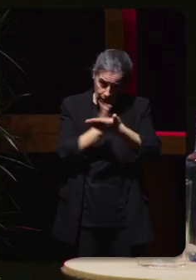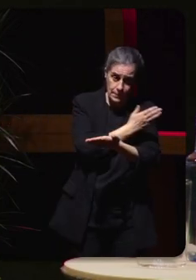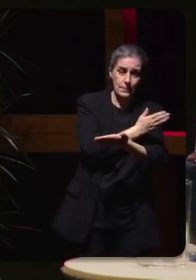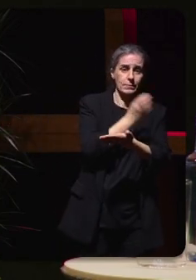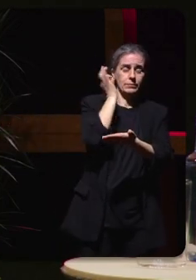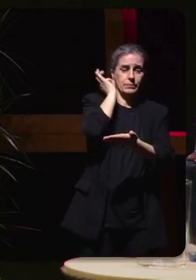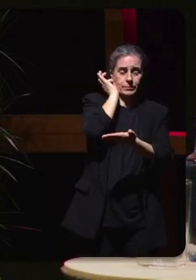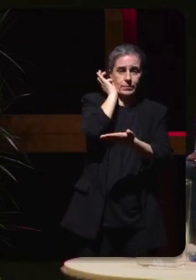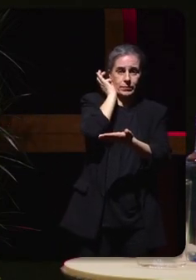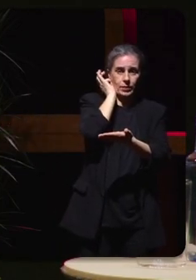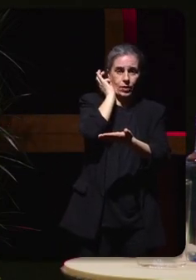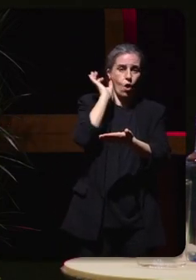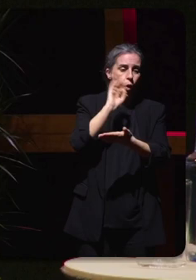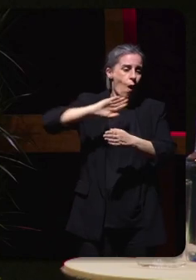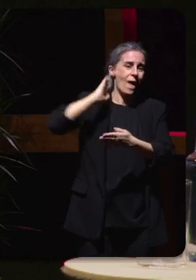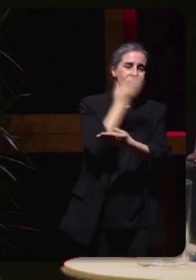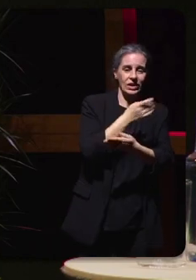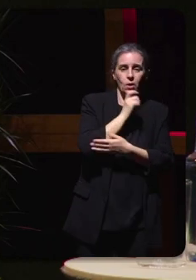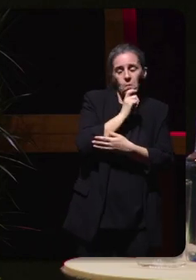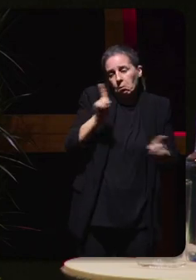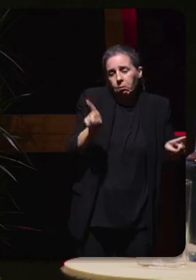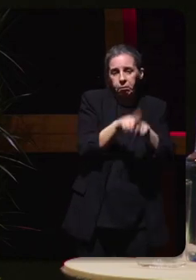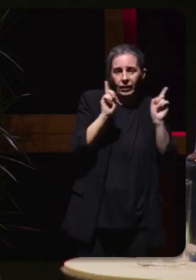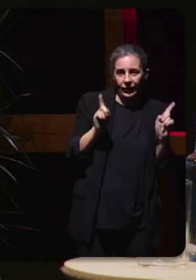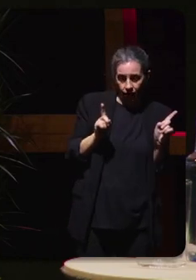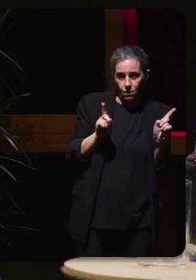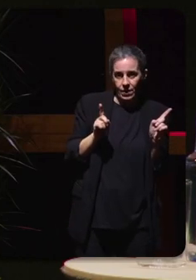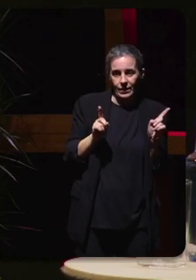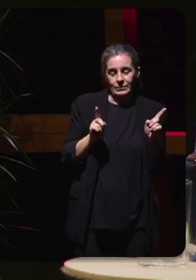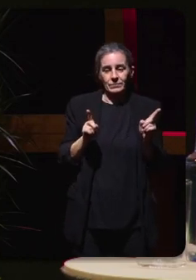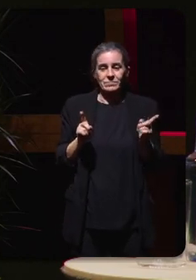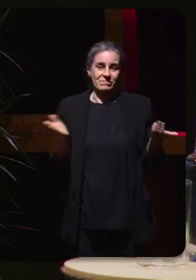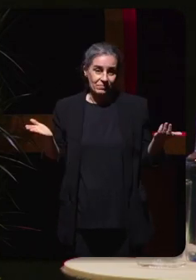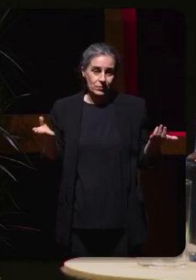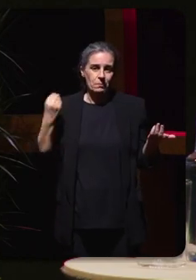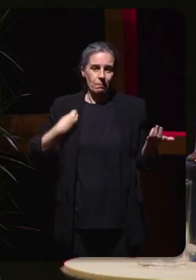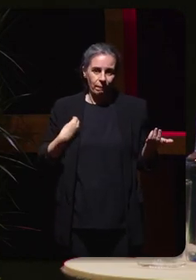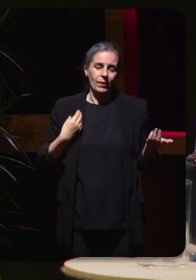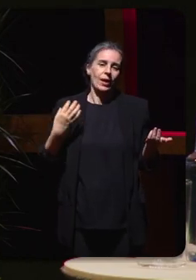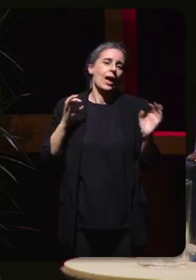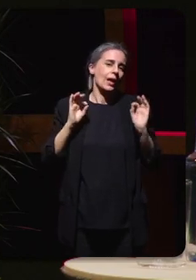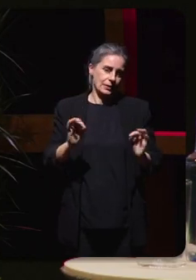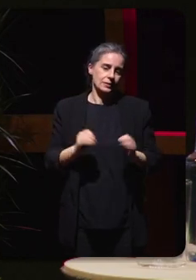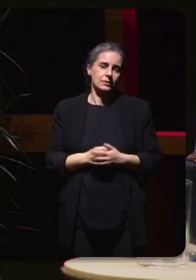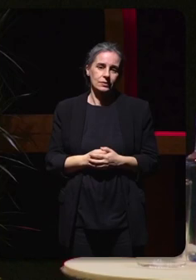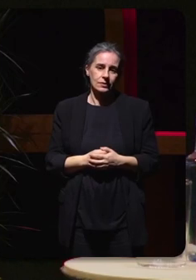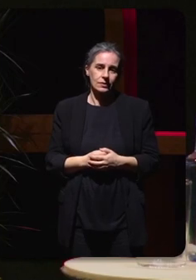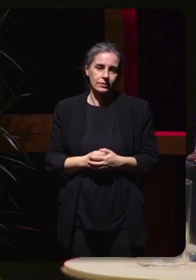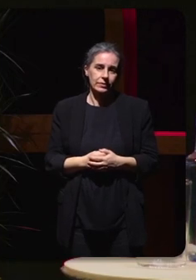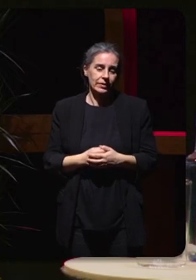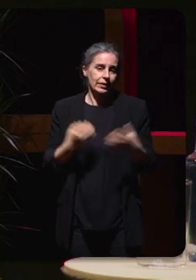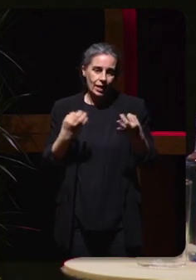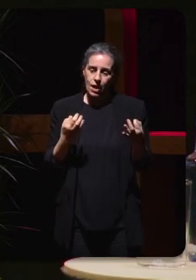cómo le afecta lo que esa mitad A, ¿no? Y de primera decide y